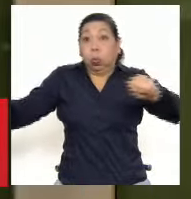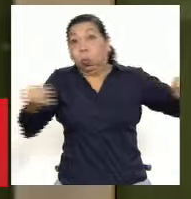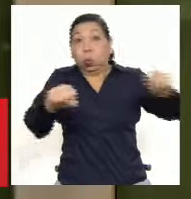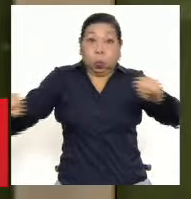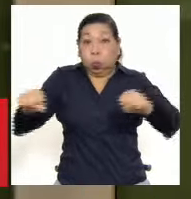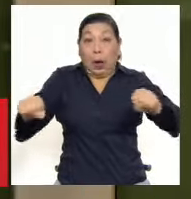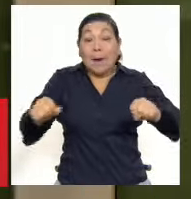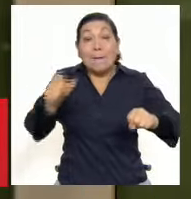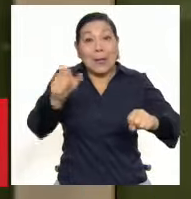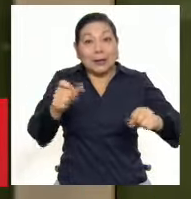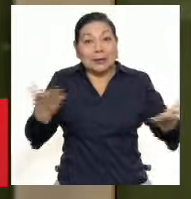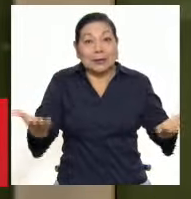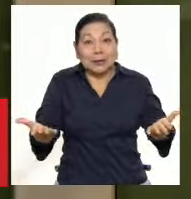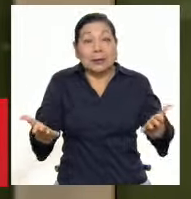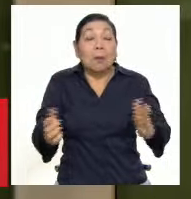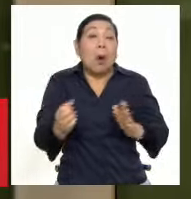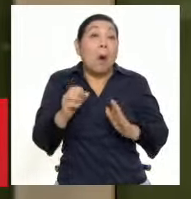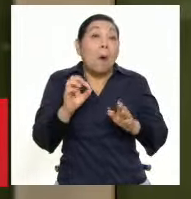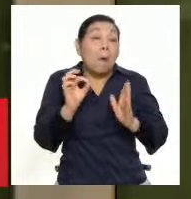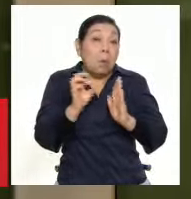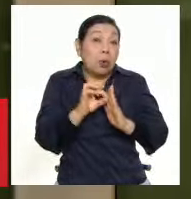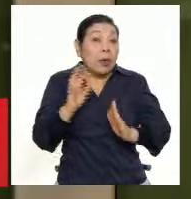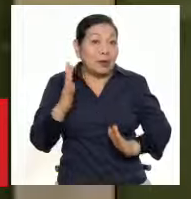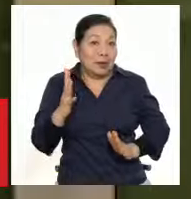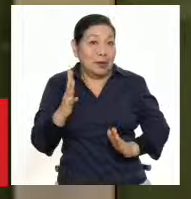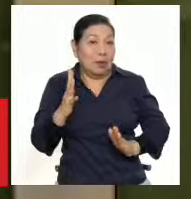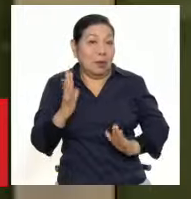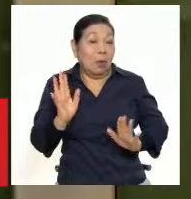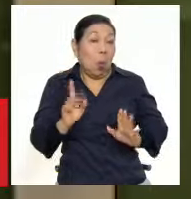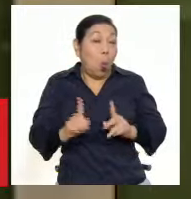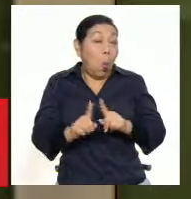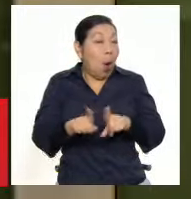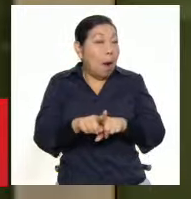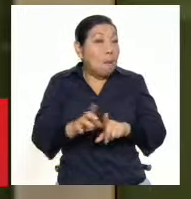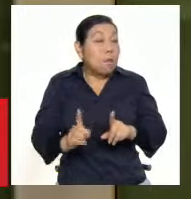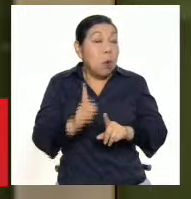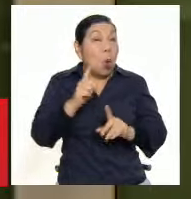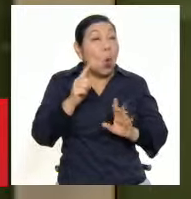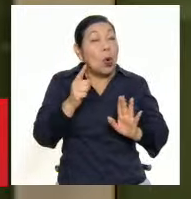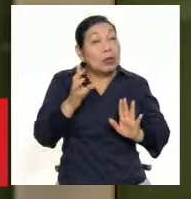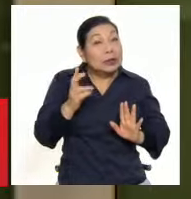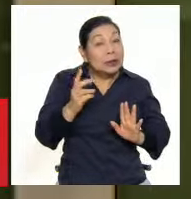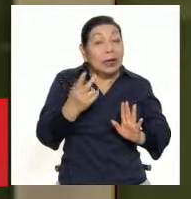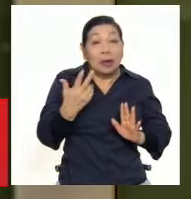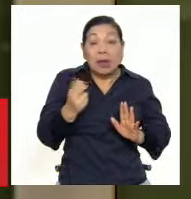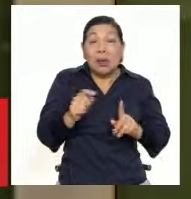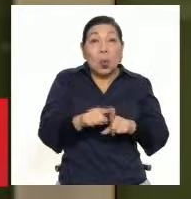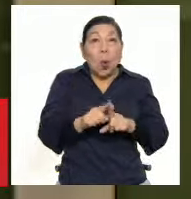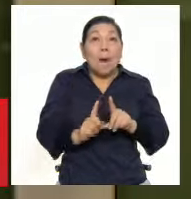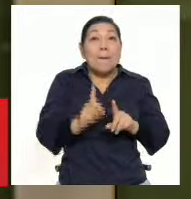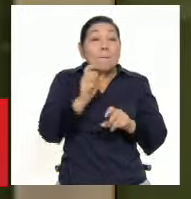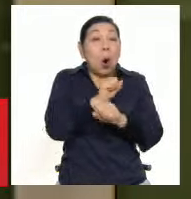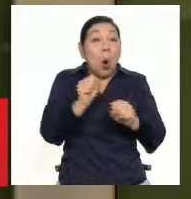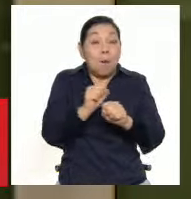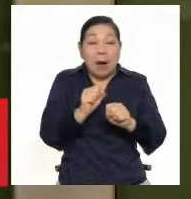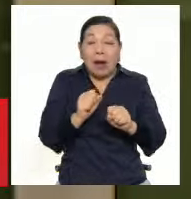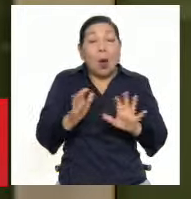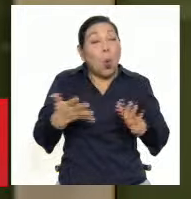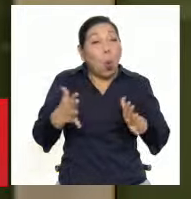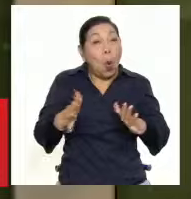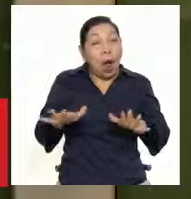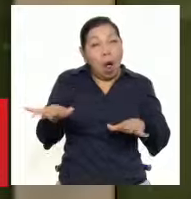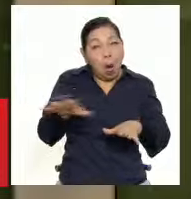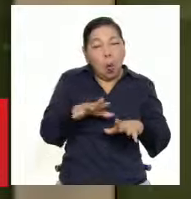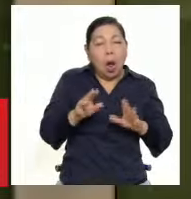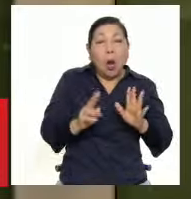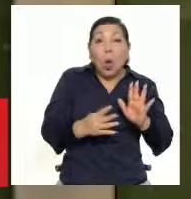sismo de un sismo de 5 libera la energía de una bomba atómica, uno de 6 de 30 bombas, uno de 7 de